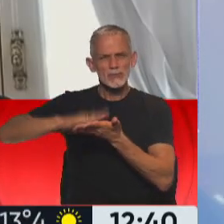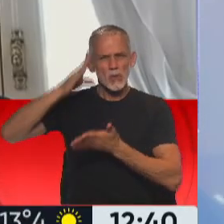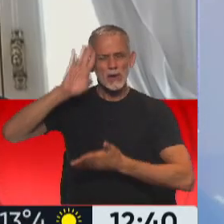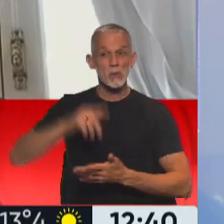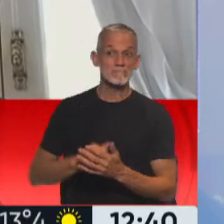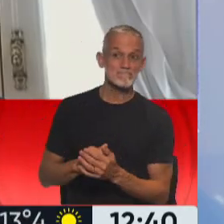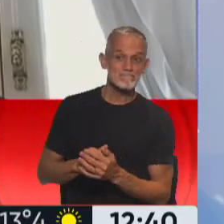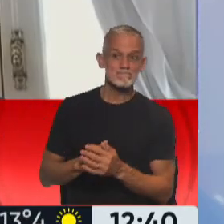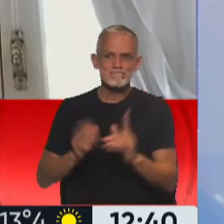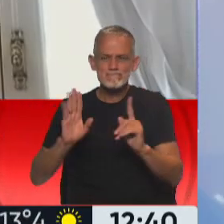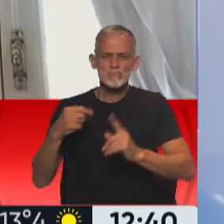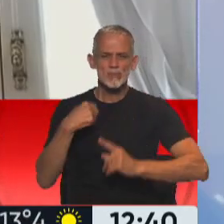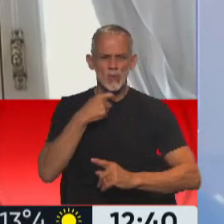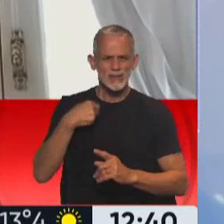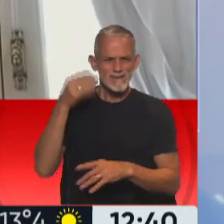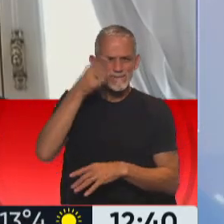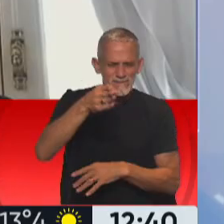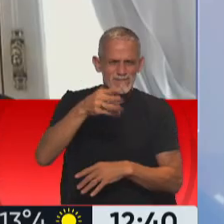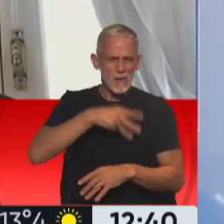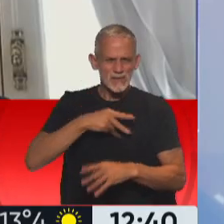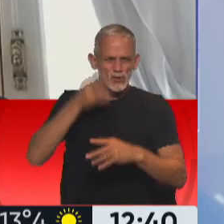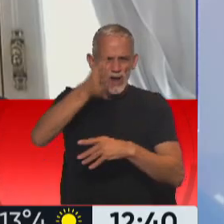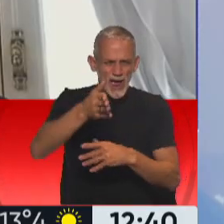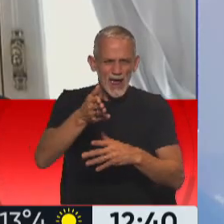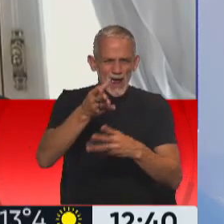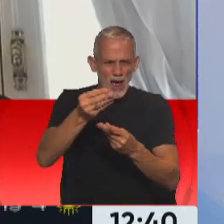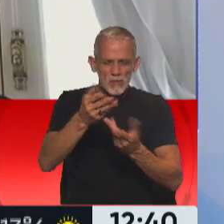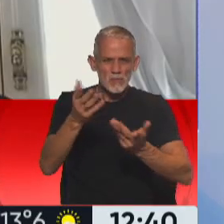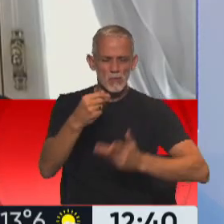En algún momento había querido ser misionero, después no lo dejaron.